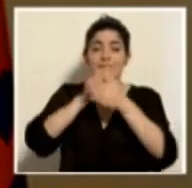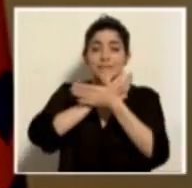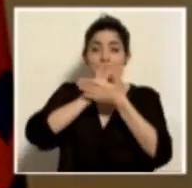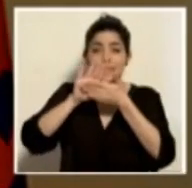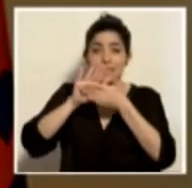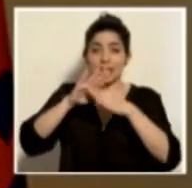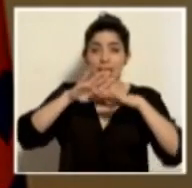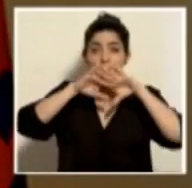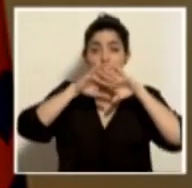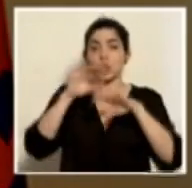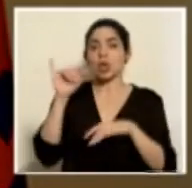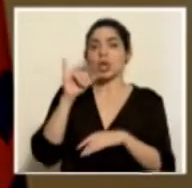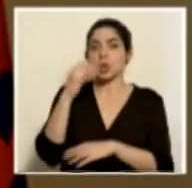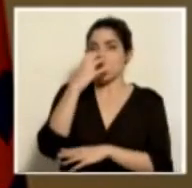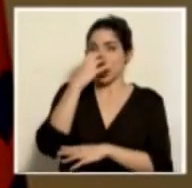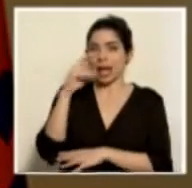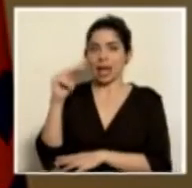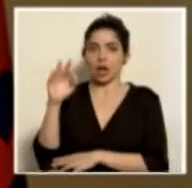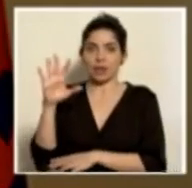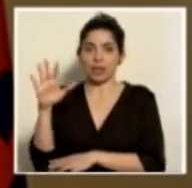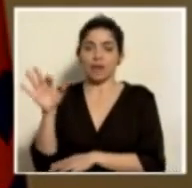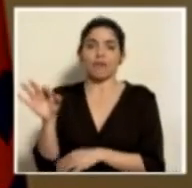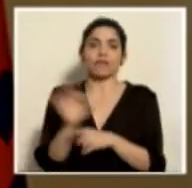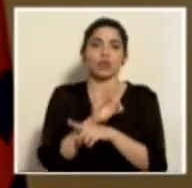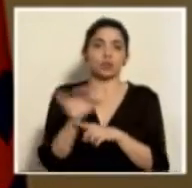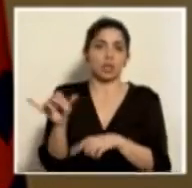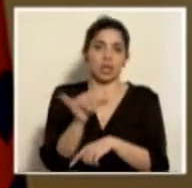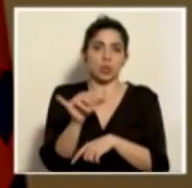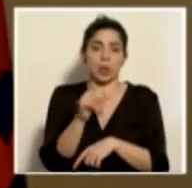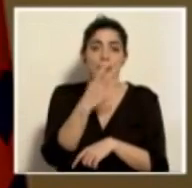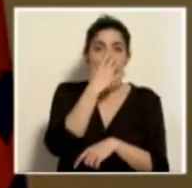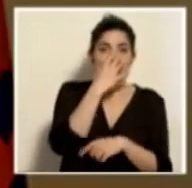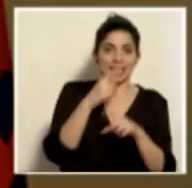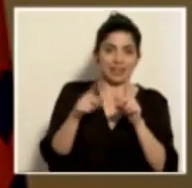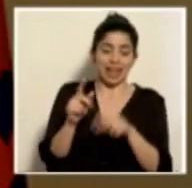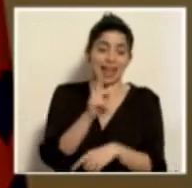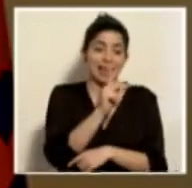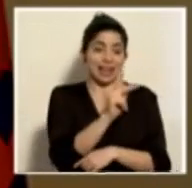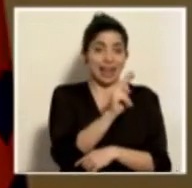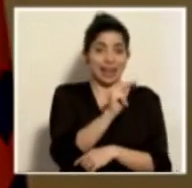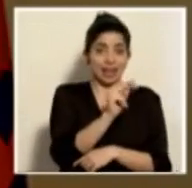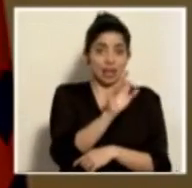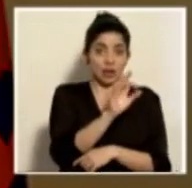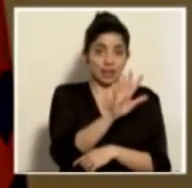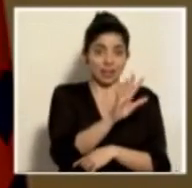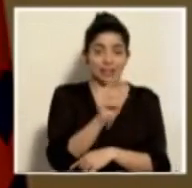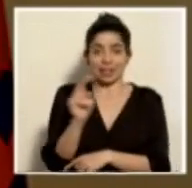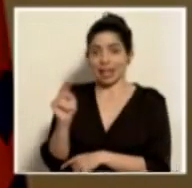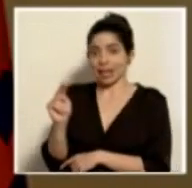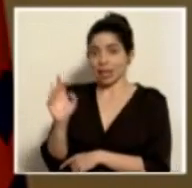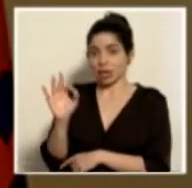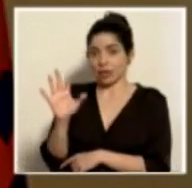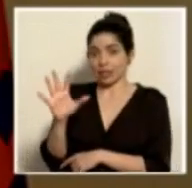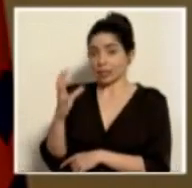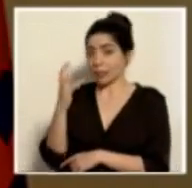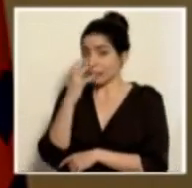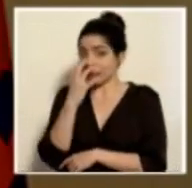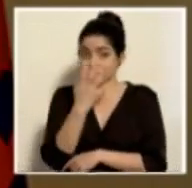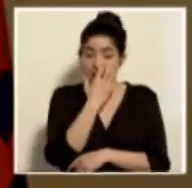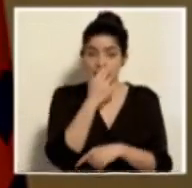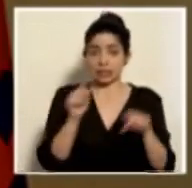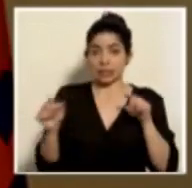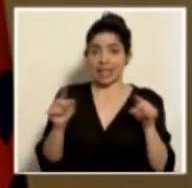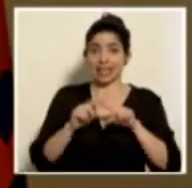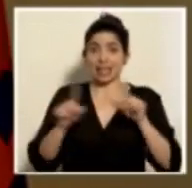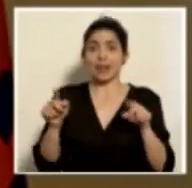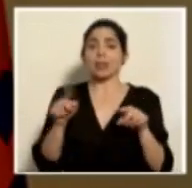las N95. Estamos aquí hablando de 2 mascarillas diferentes, las KN95 y las N95. Y